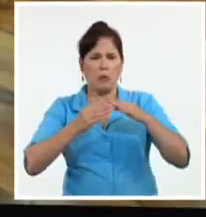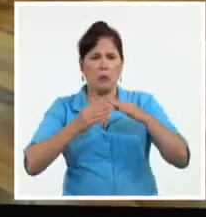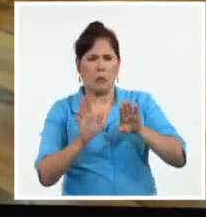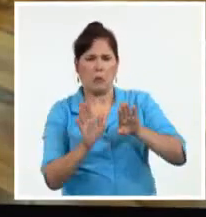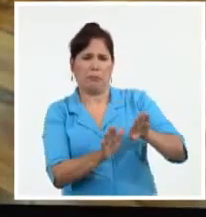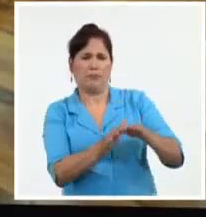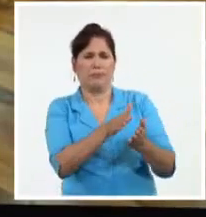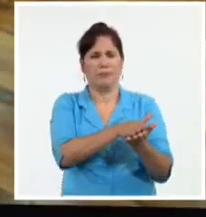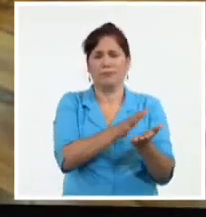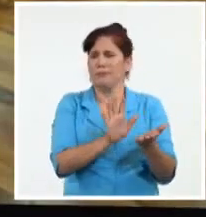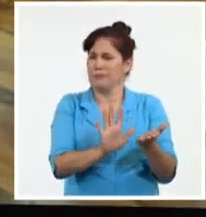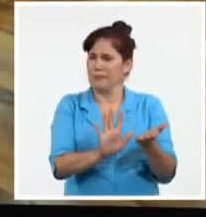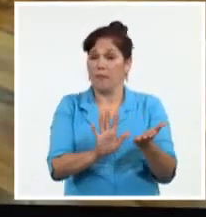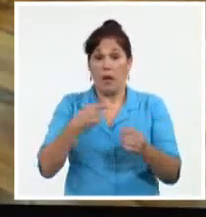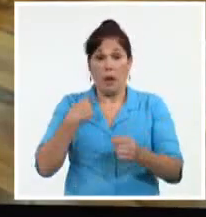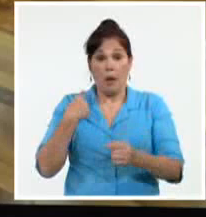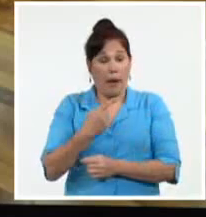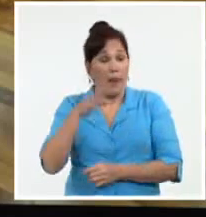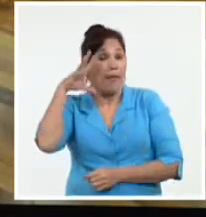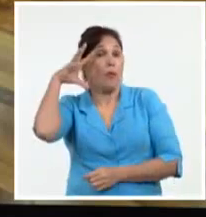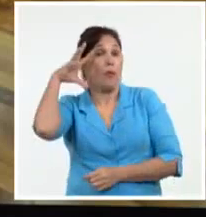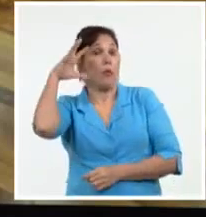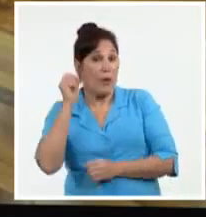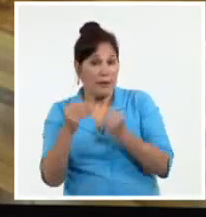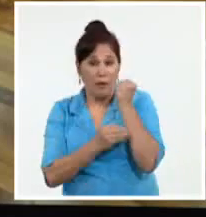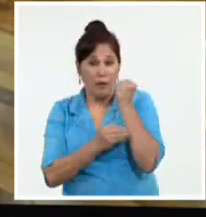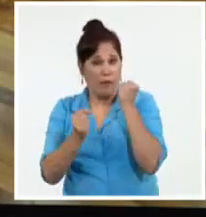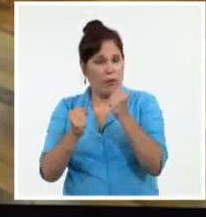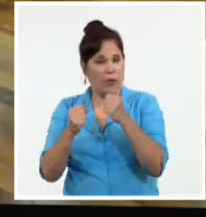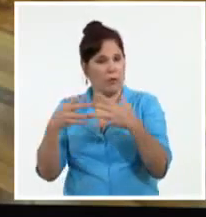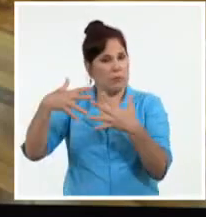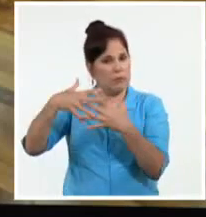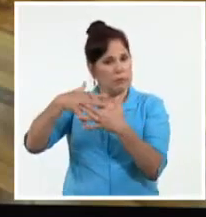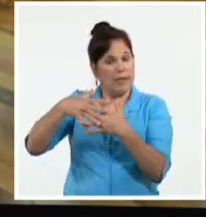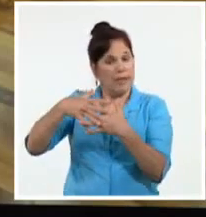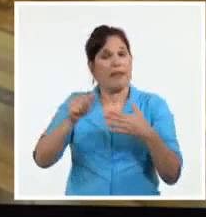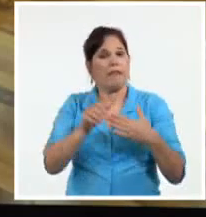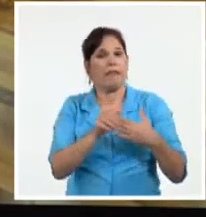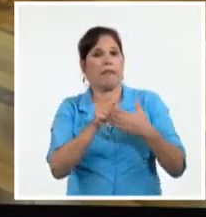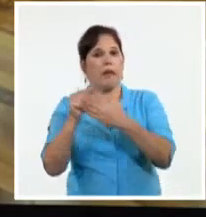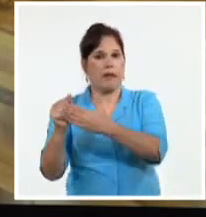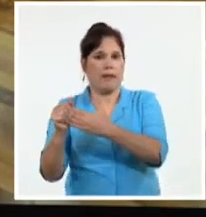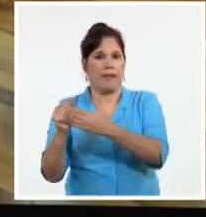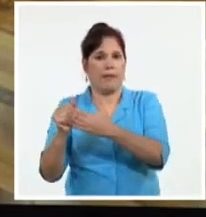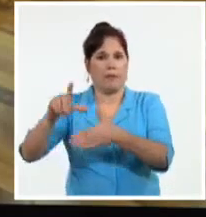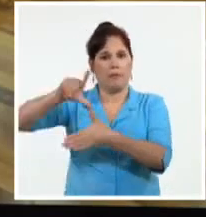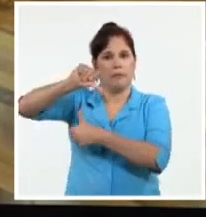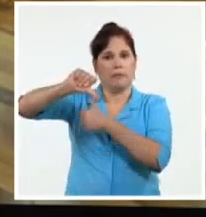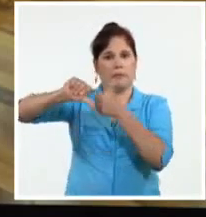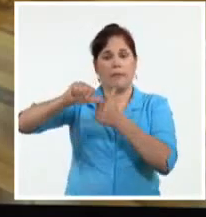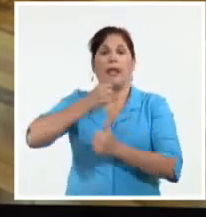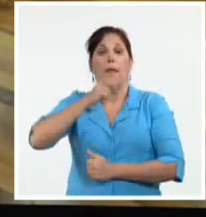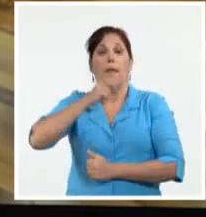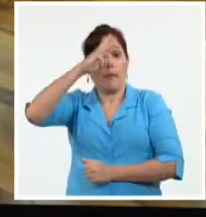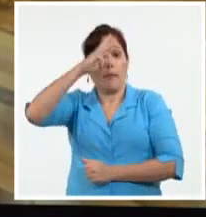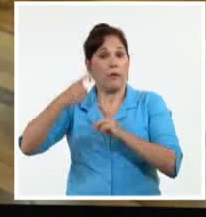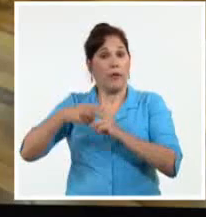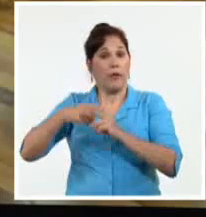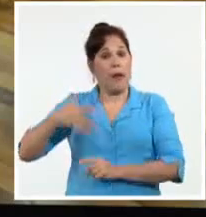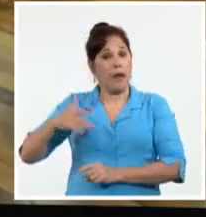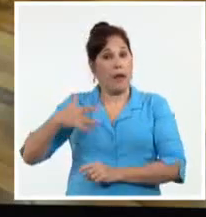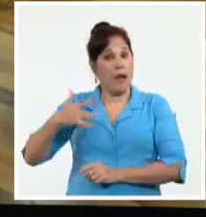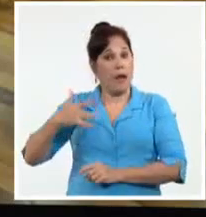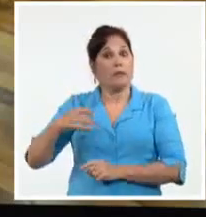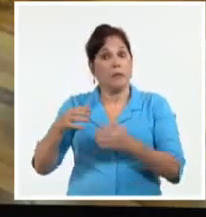por color político. Pero para darse cuenta de este potencial también hace falta liderazgo regional. México y Argentina han dejado el